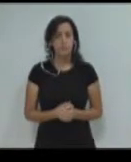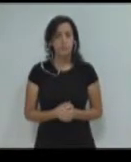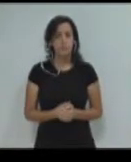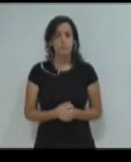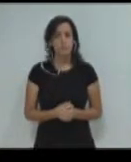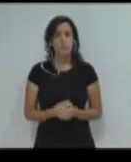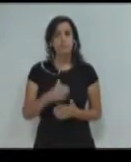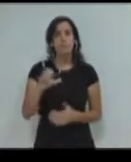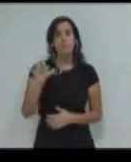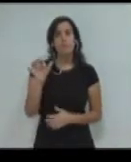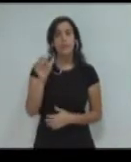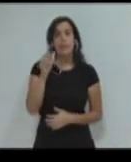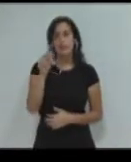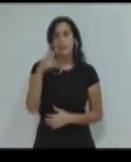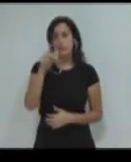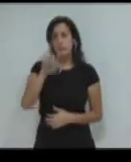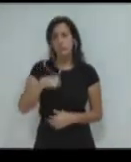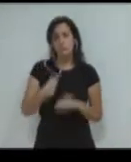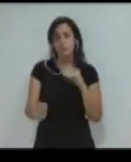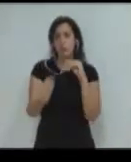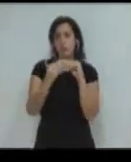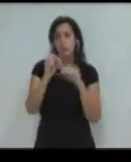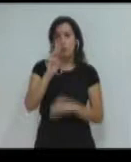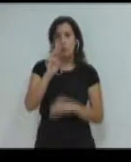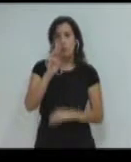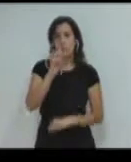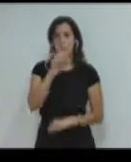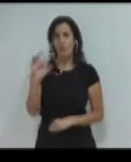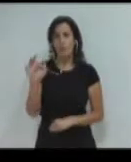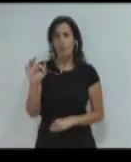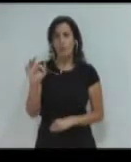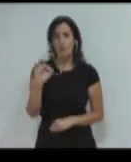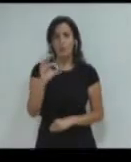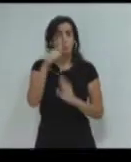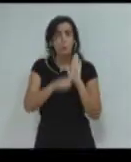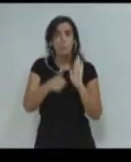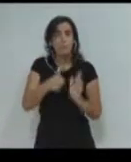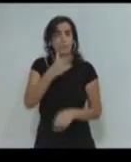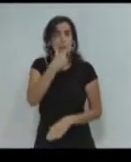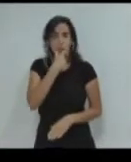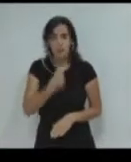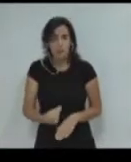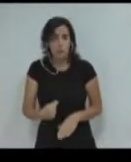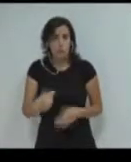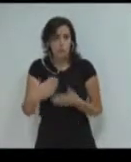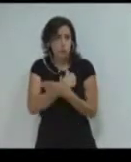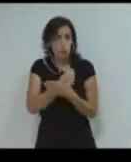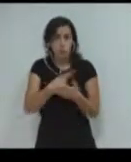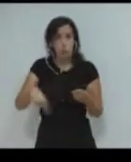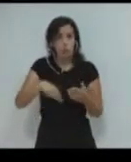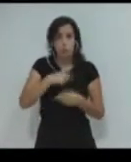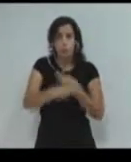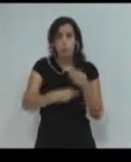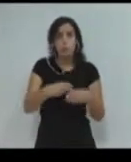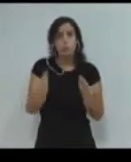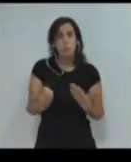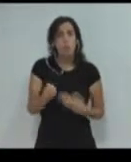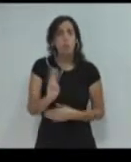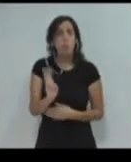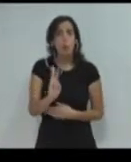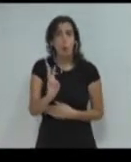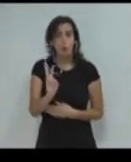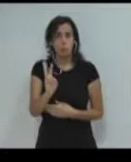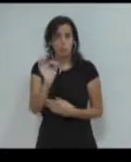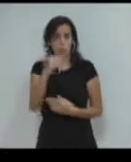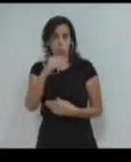Sí, estoy totalmente de acuerdo con Paco. Uno de los programas más sencillos y que todos utilizamos, por ejemplo, es el Word.